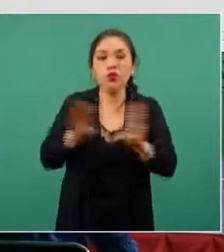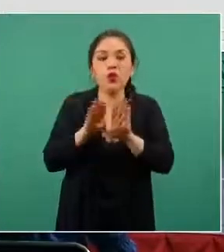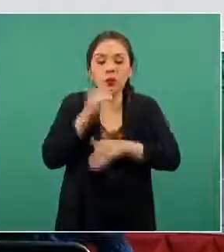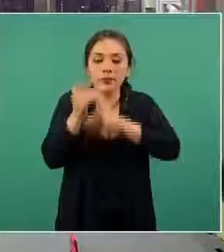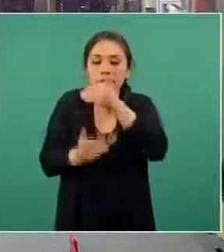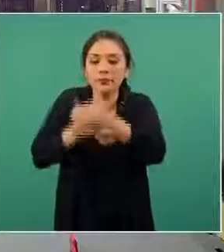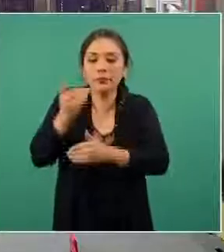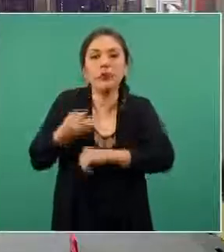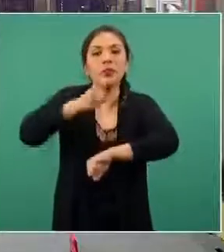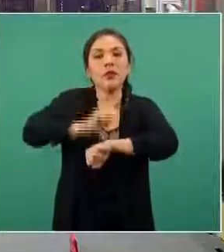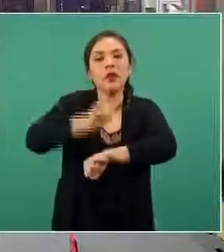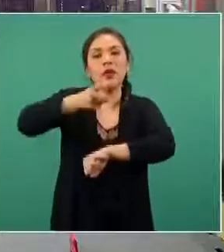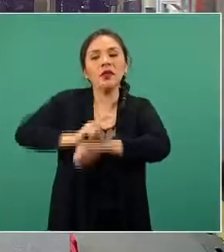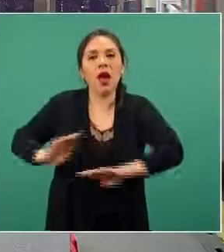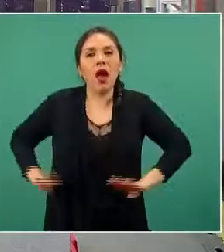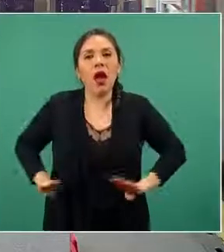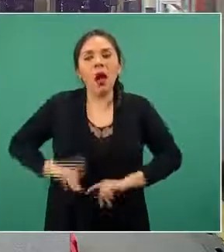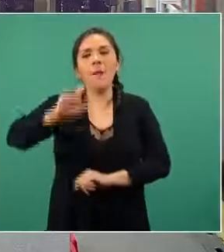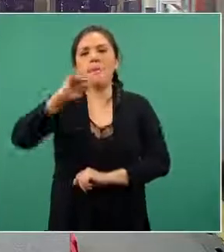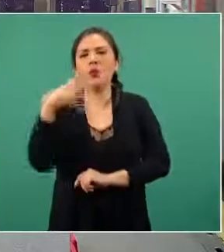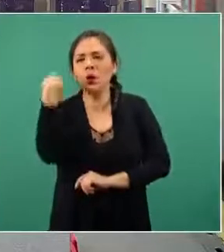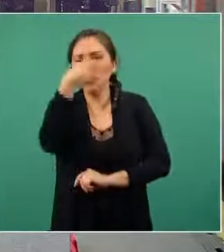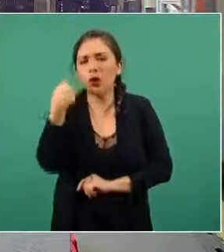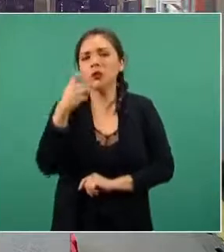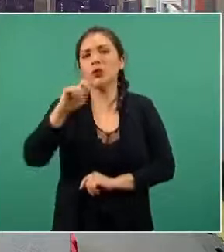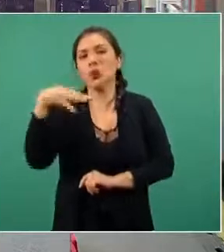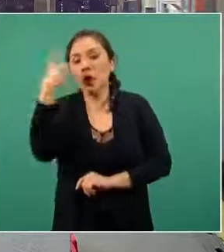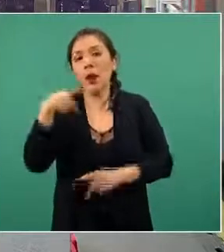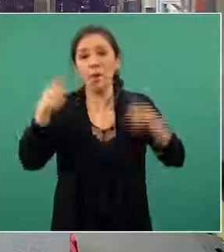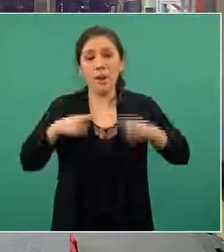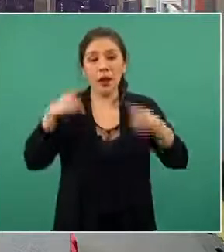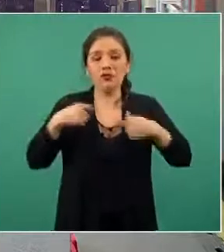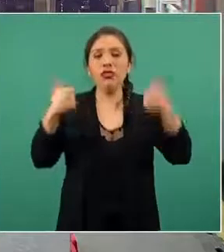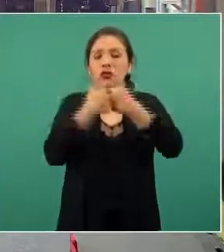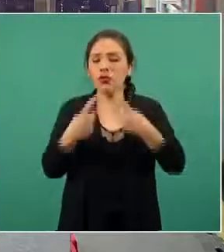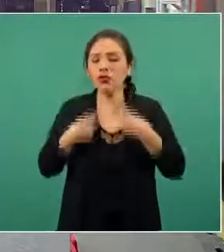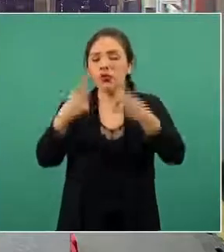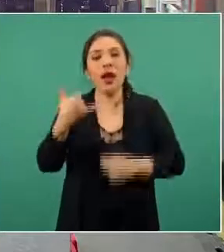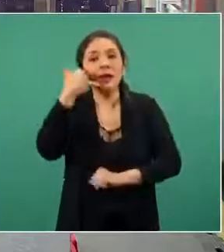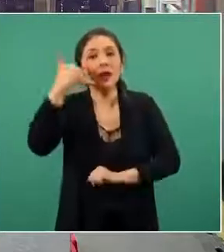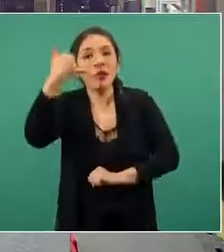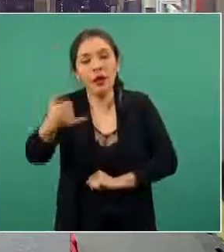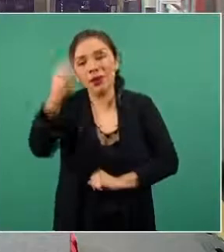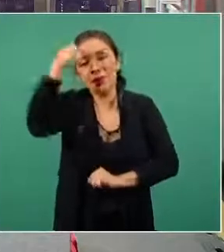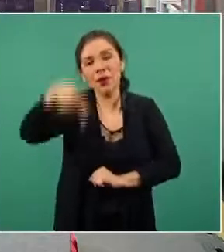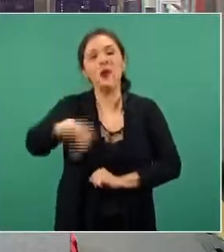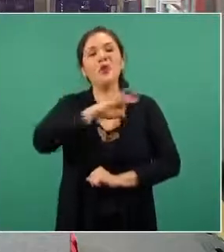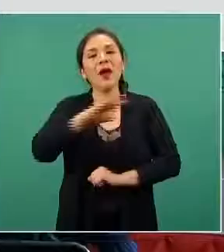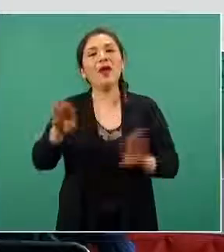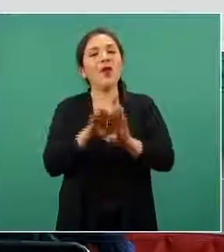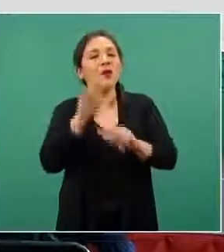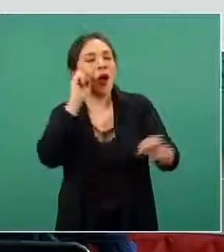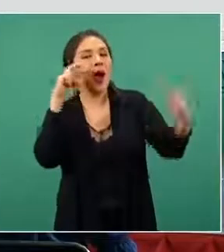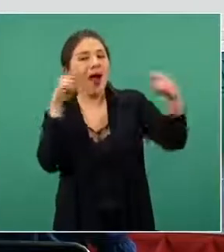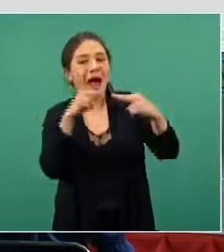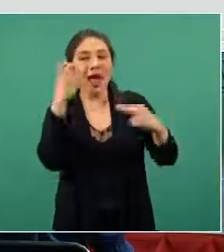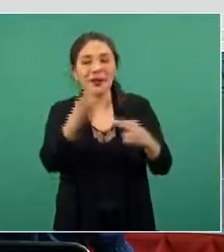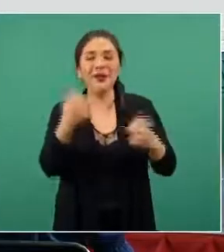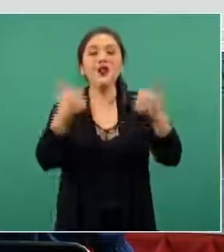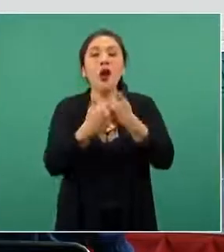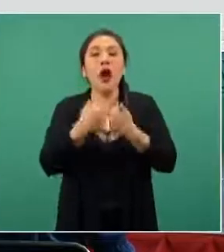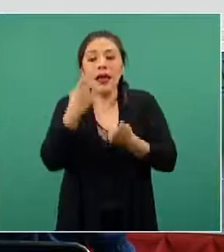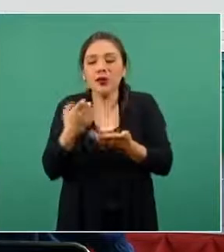supervisando día con día, cada 24 horas los pacientes reciben una llamada para poder estar viendo esto, y lógicamente